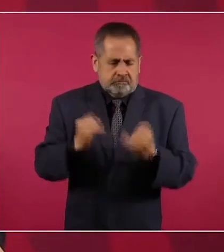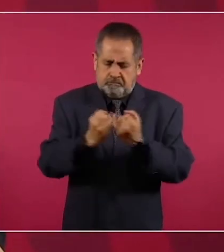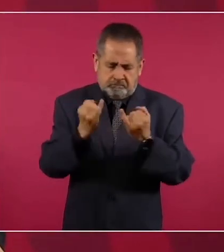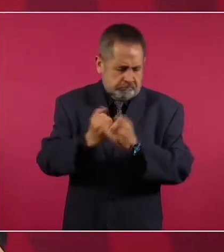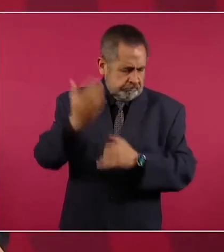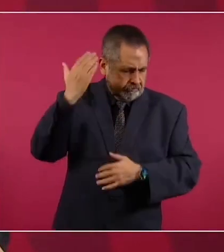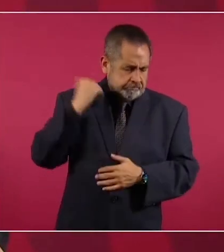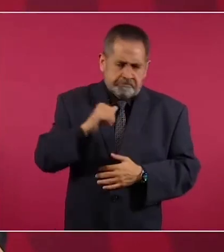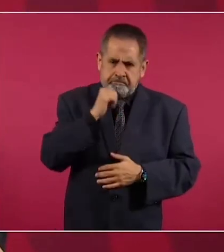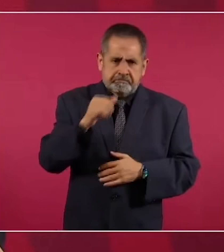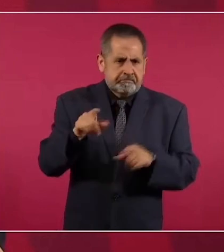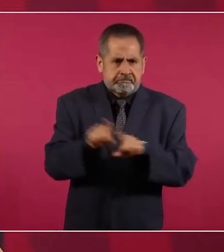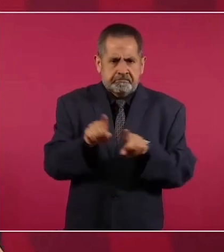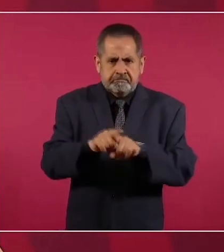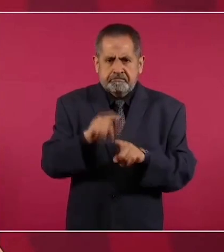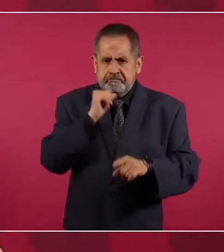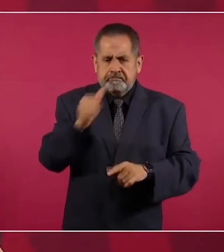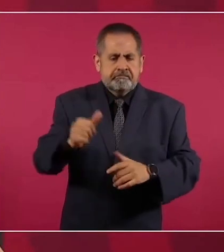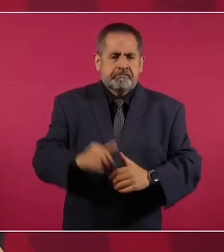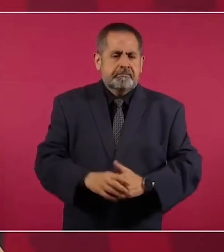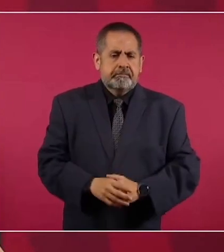iguales a los anteriores.